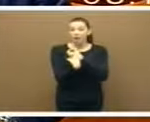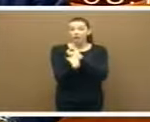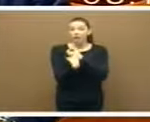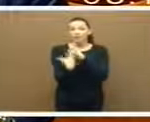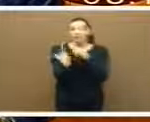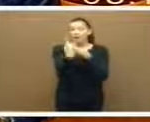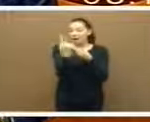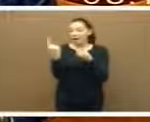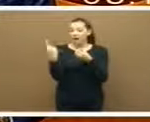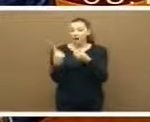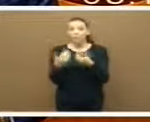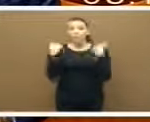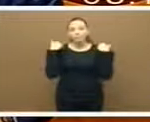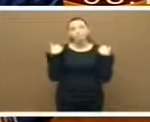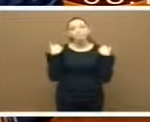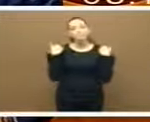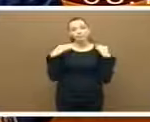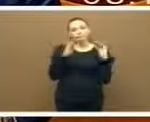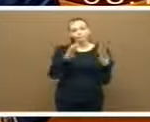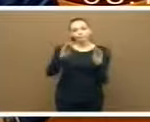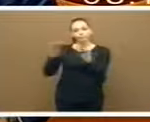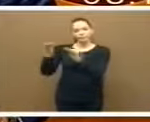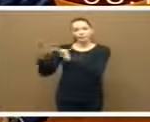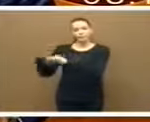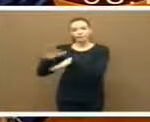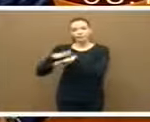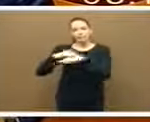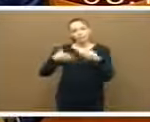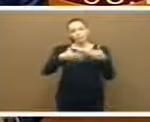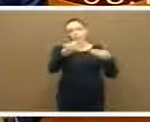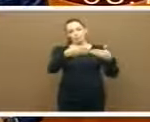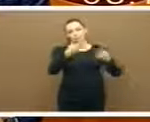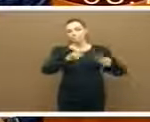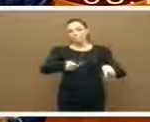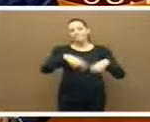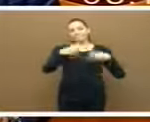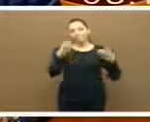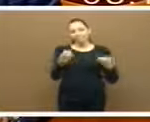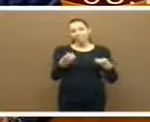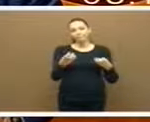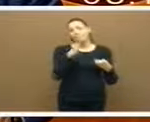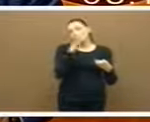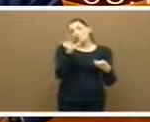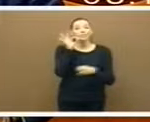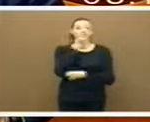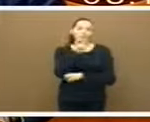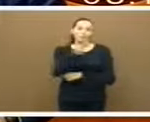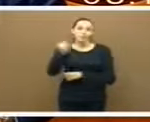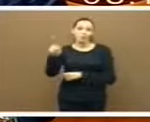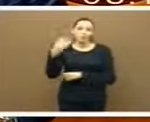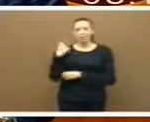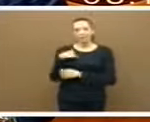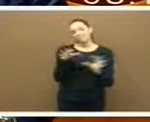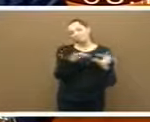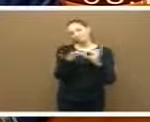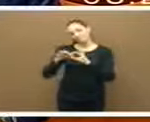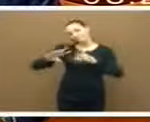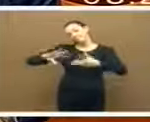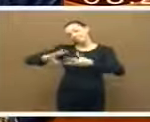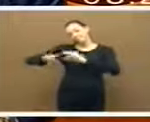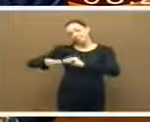de los festejos y adaptándola a una y modernizándola a una organización propia del siglo XXI.